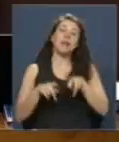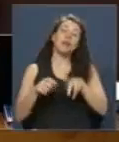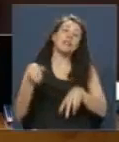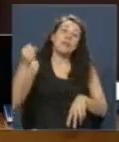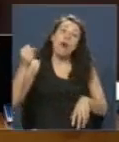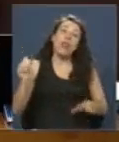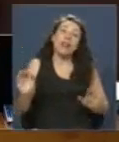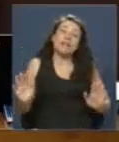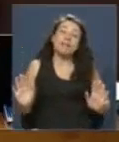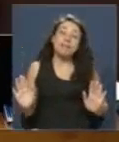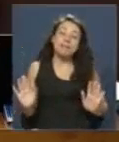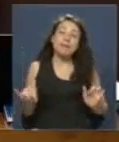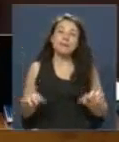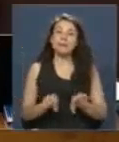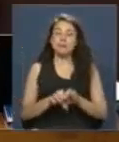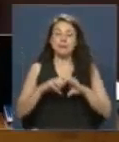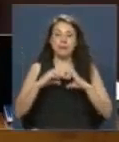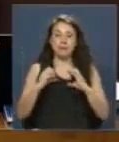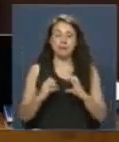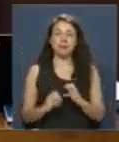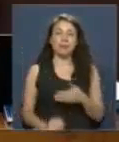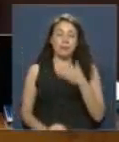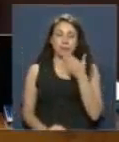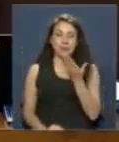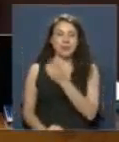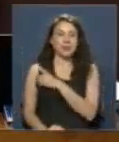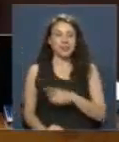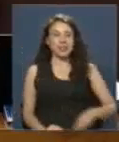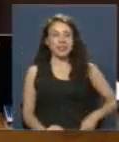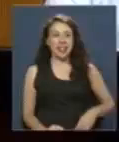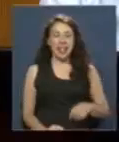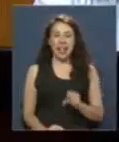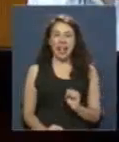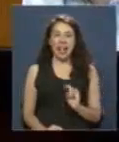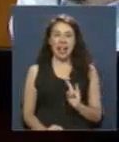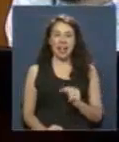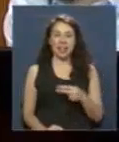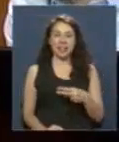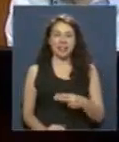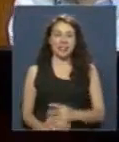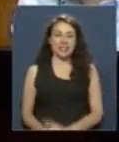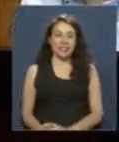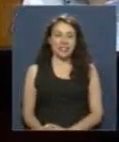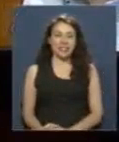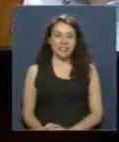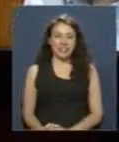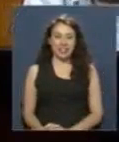poderes de esta Cámara. Le ofrezco la palabra al diputado Pepe Alves.